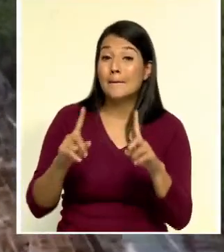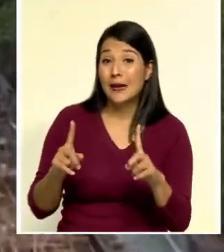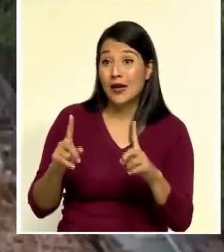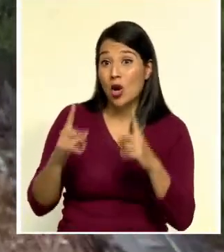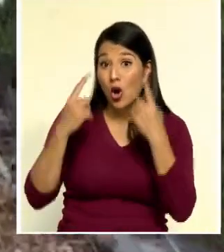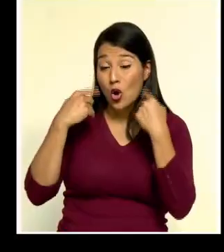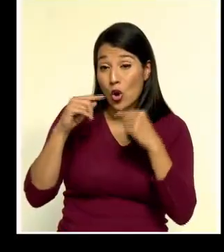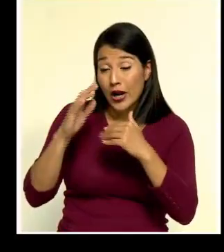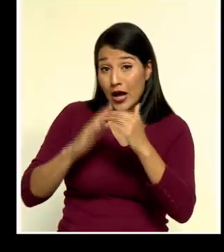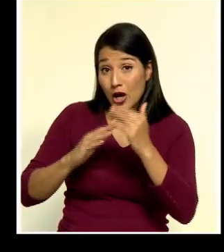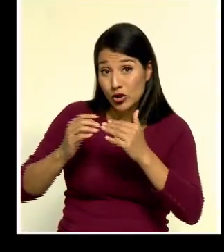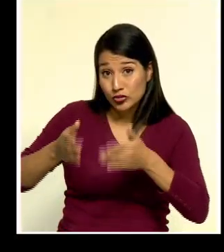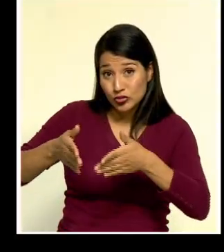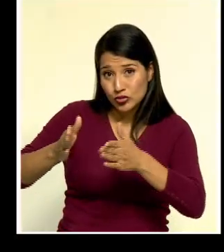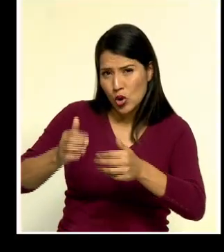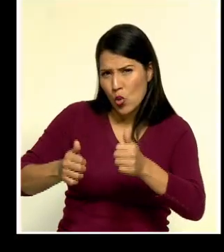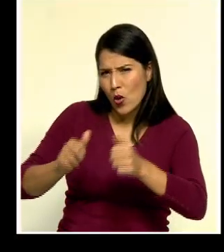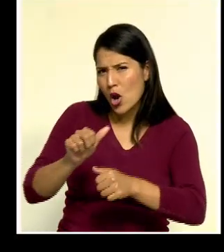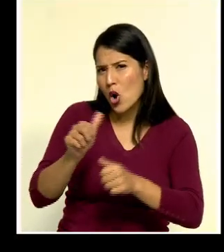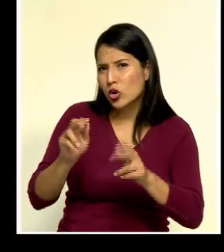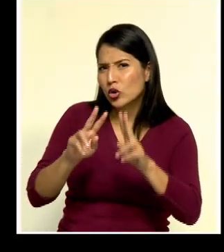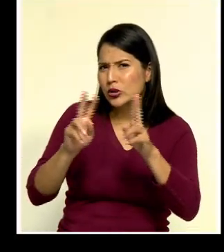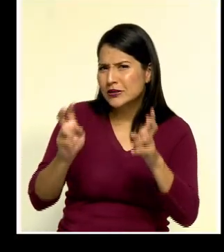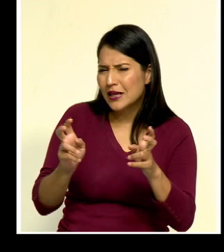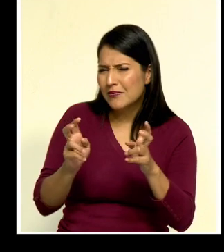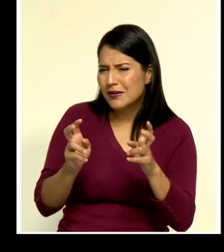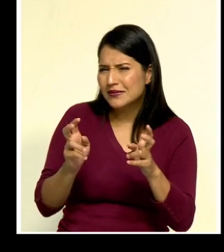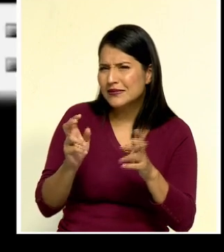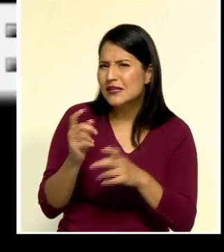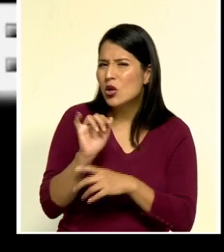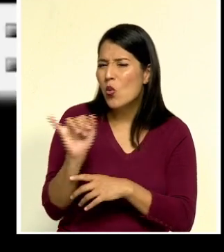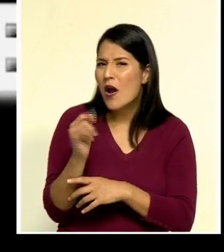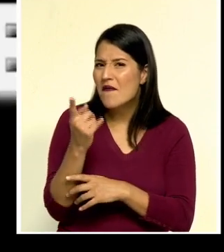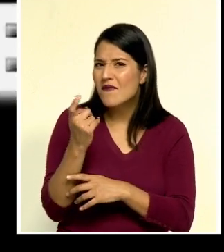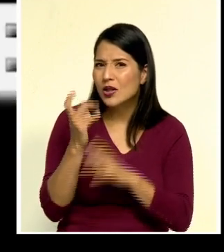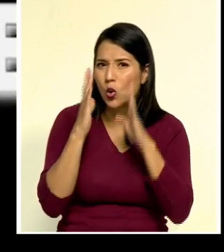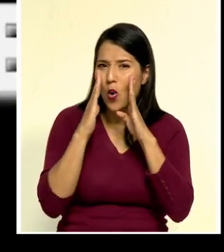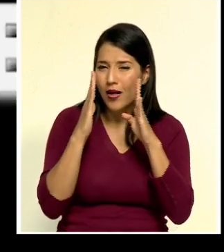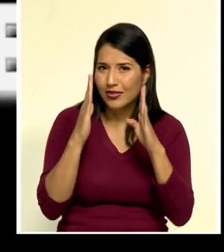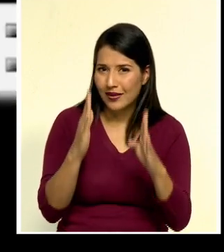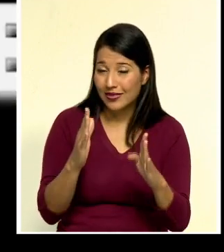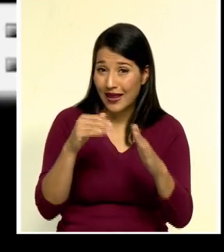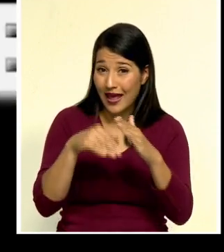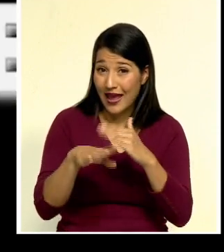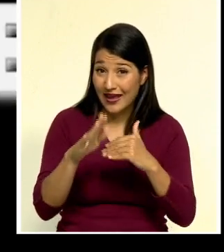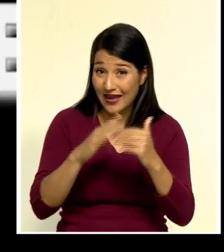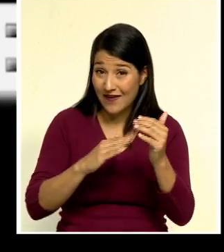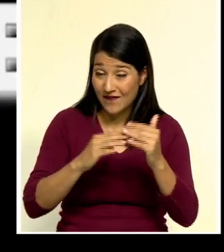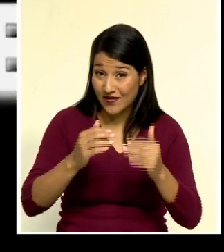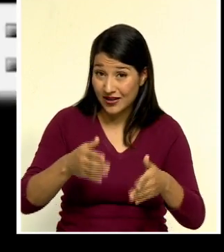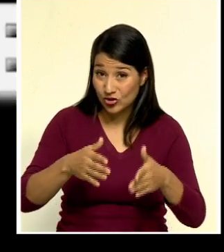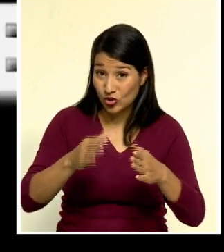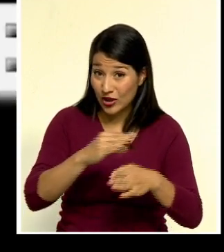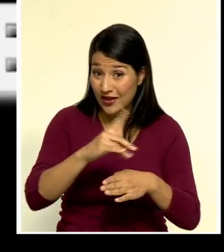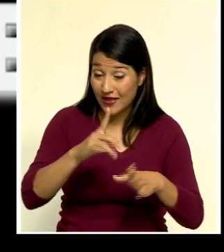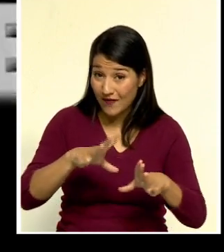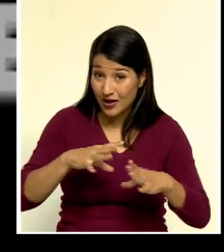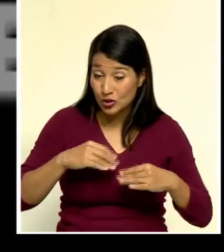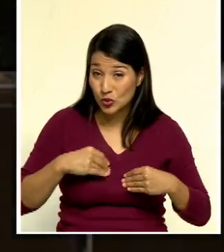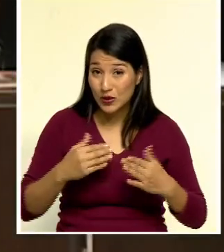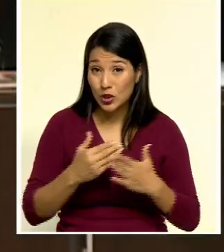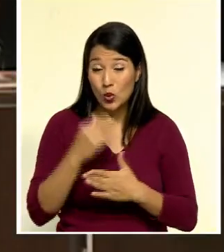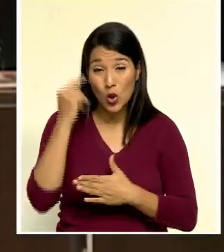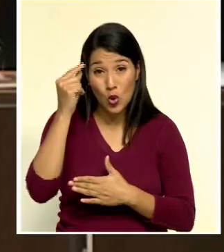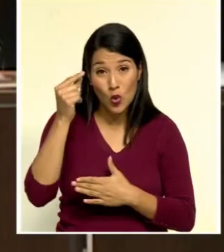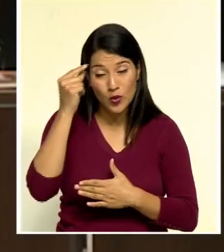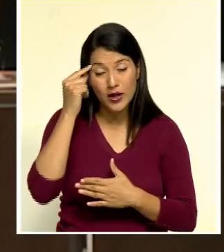obra pública, ¿cuáles son otros temas que quedaron pendientes de atender en el ámbito de la infraestructura y deberá afrontar el nuevo gobierno?